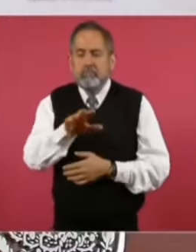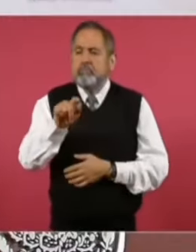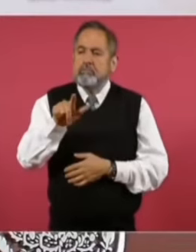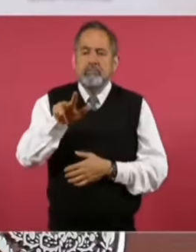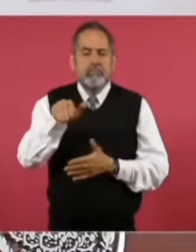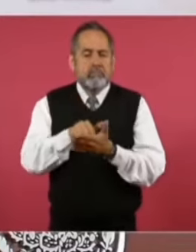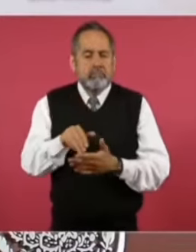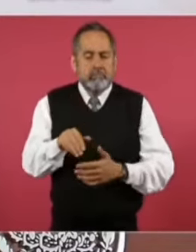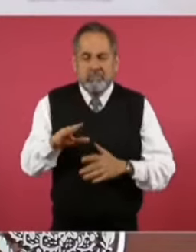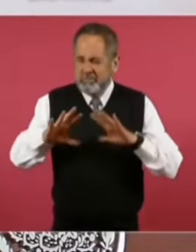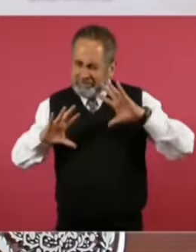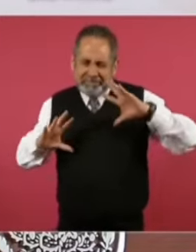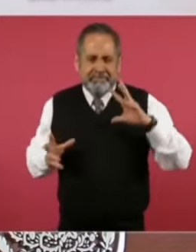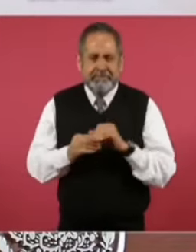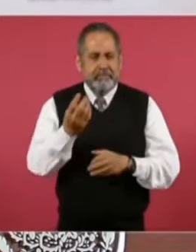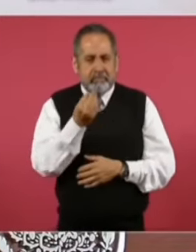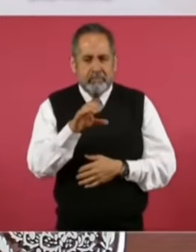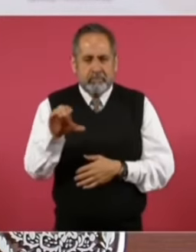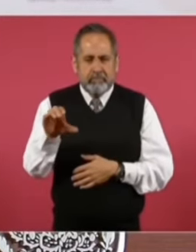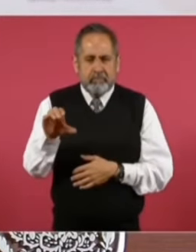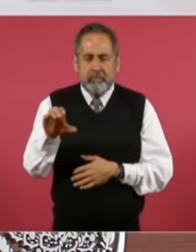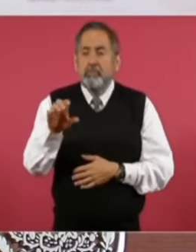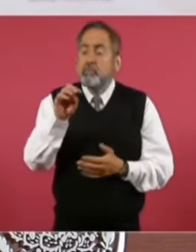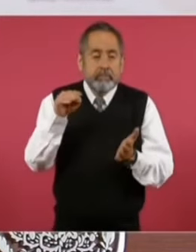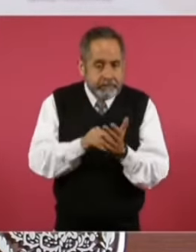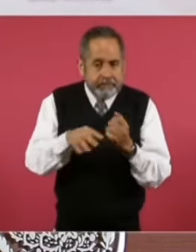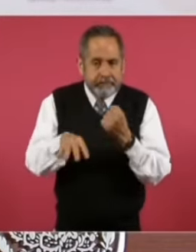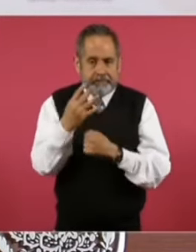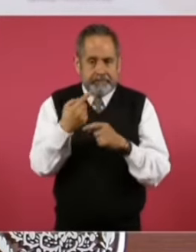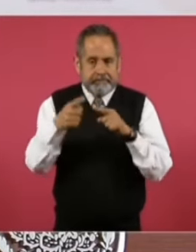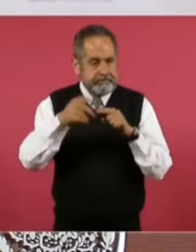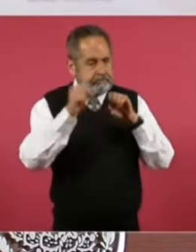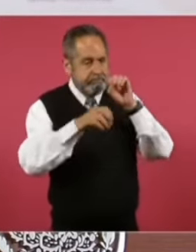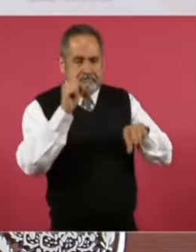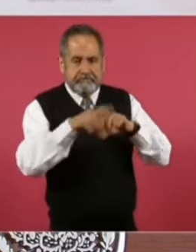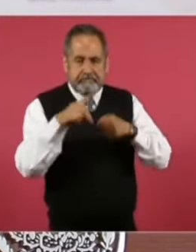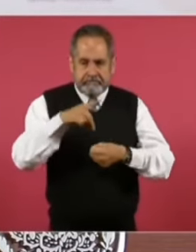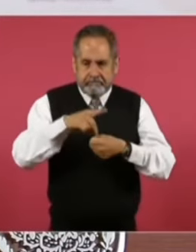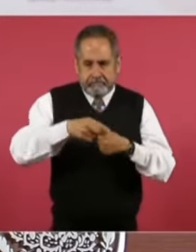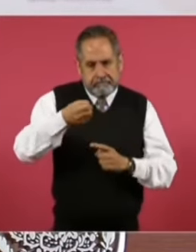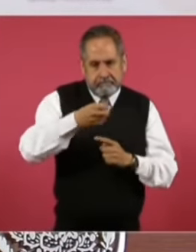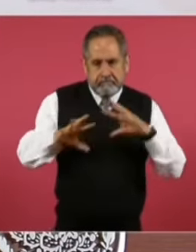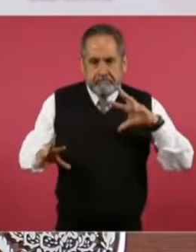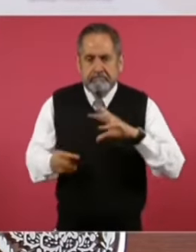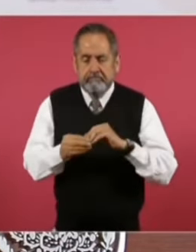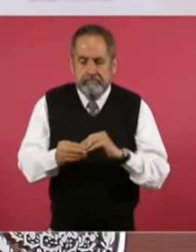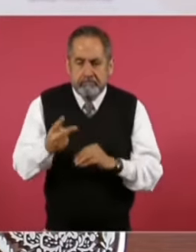24.771.717.18 pesos, que dan un gran total de 909.014 operaciones por